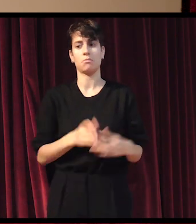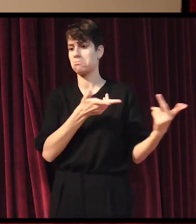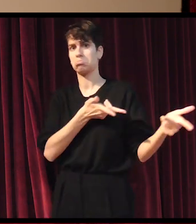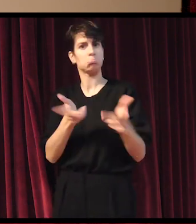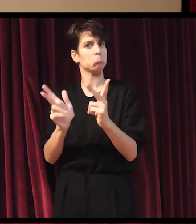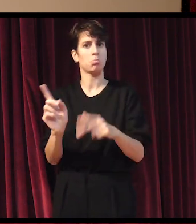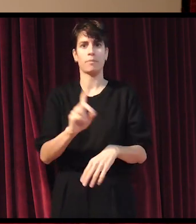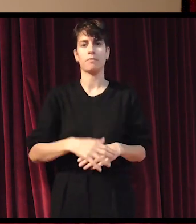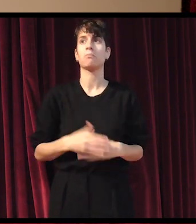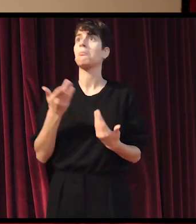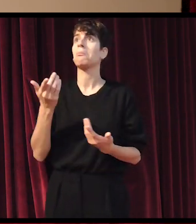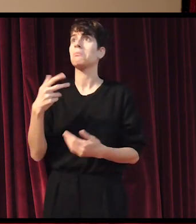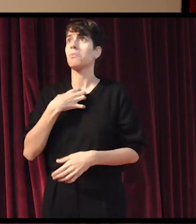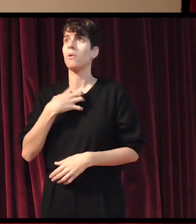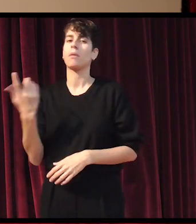Acudimos a otro club